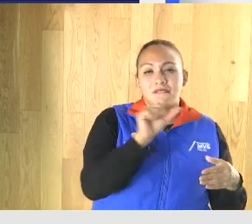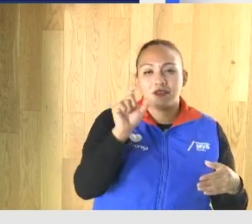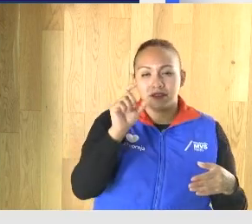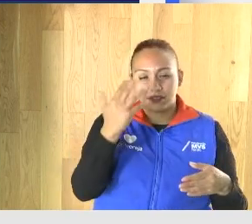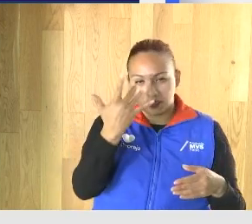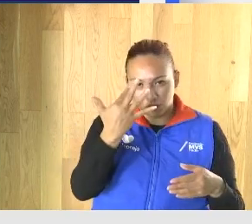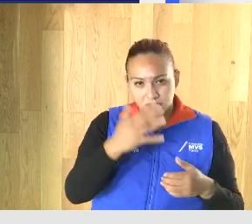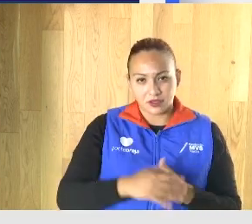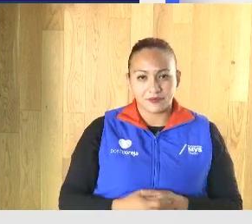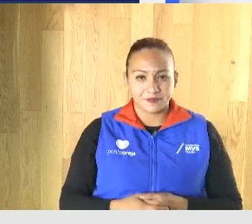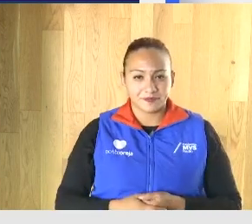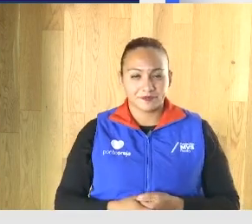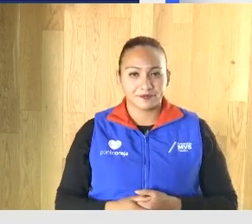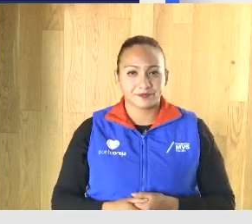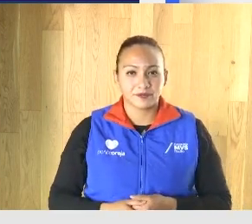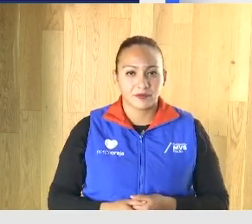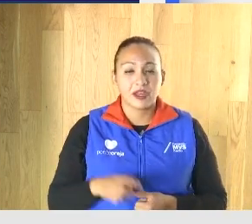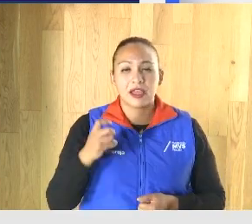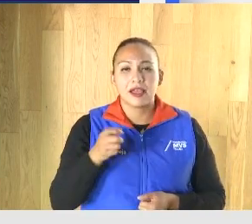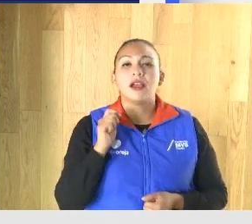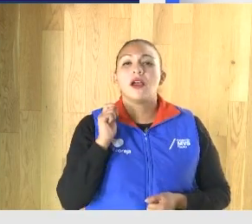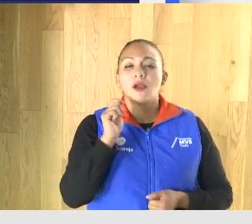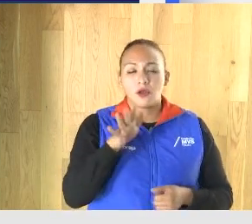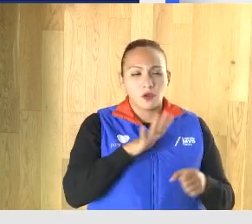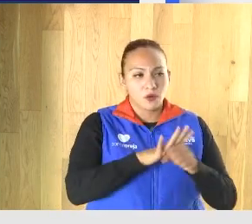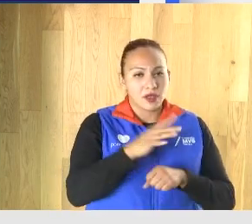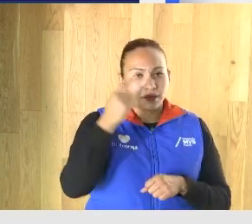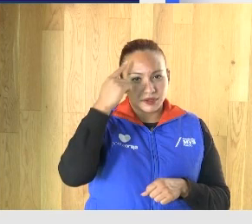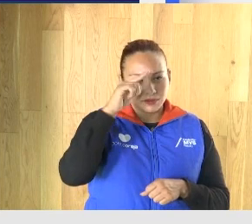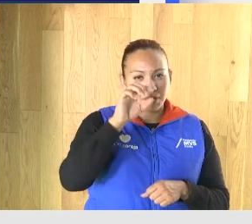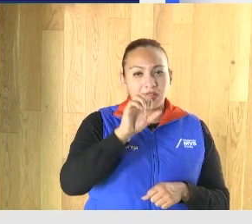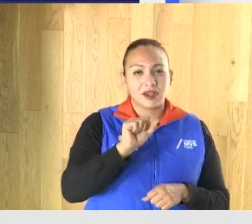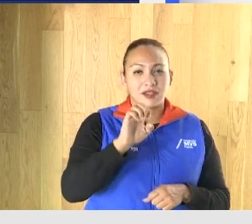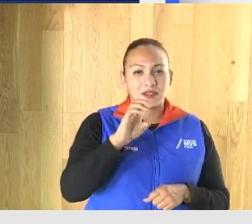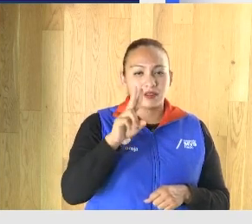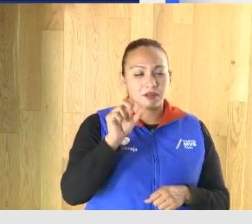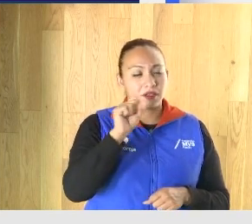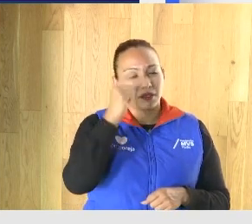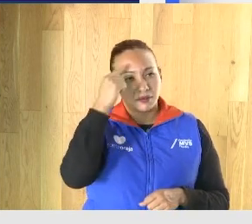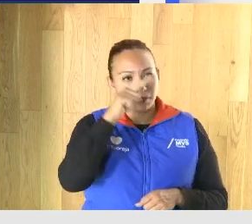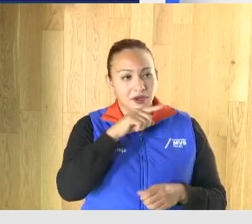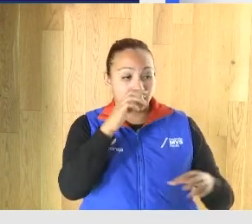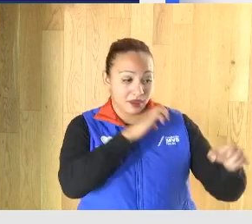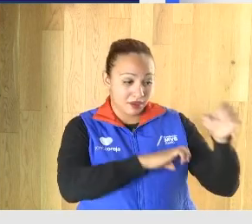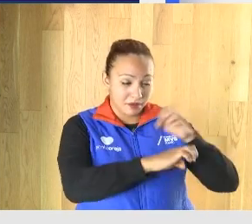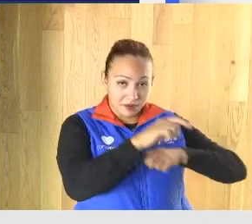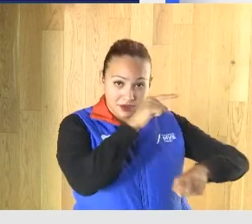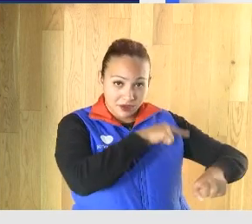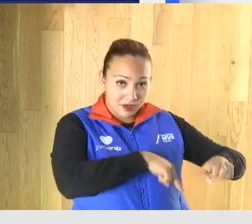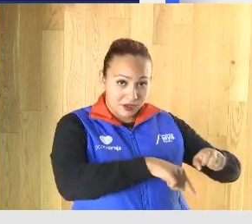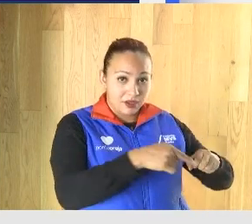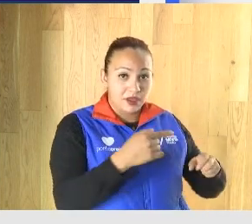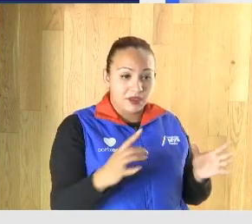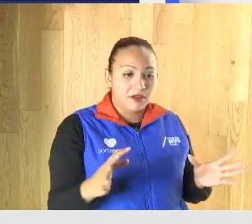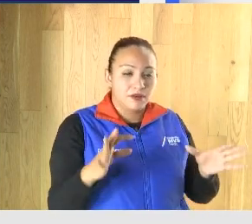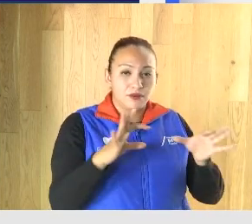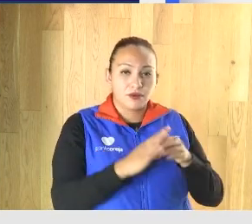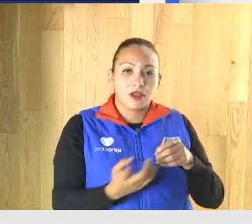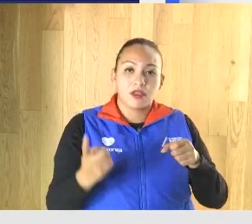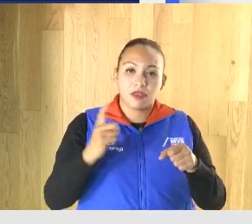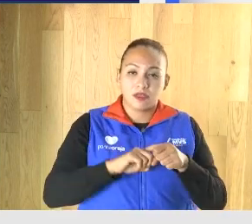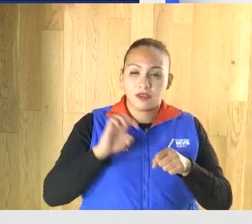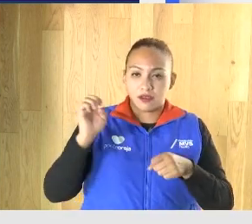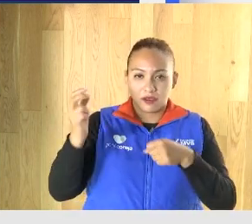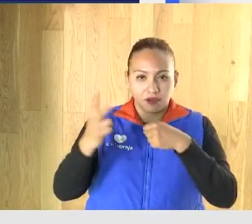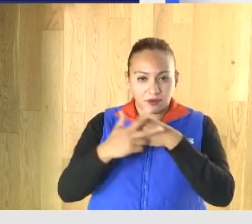transformación, un toolkit para CEOs que hemos realizado desde Forética para las empresas que pertenecen al Consejo Empresarial Español